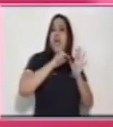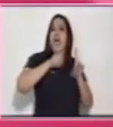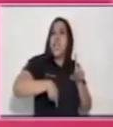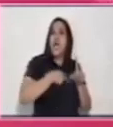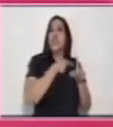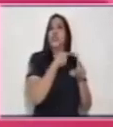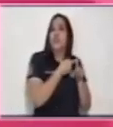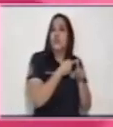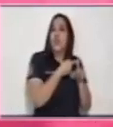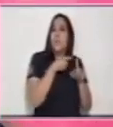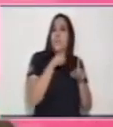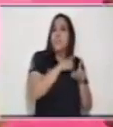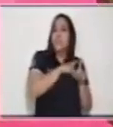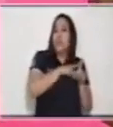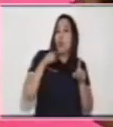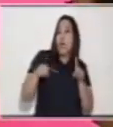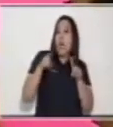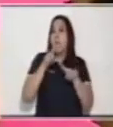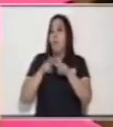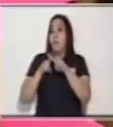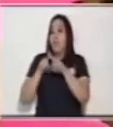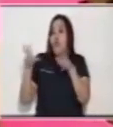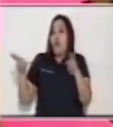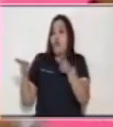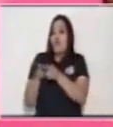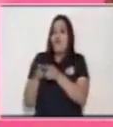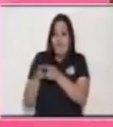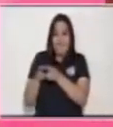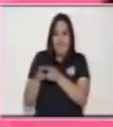más corta. Excelente.